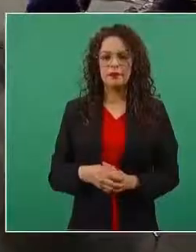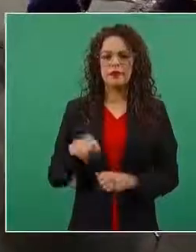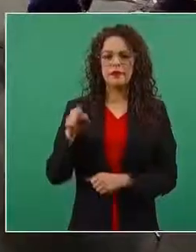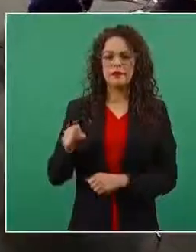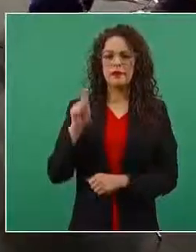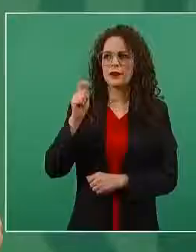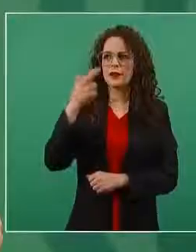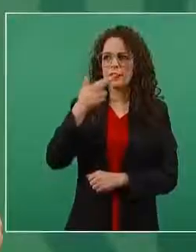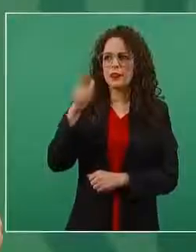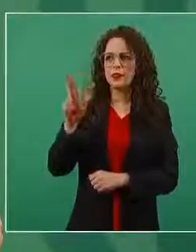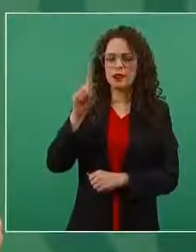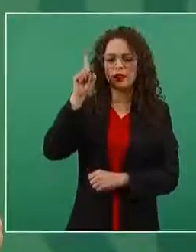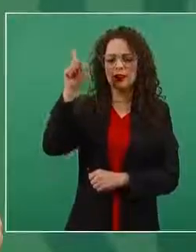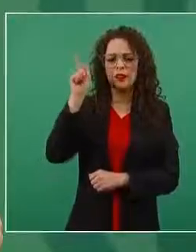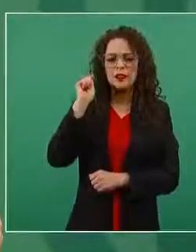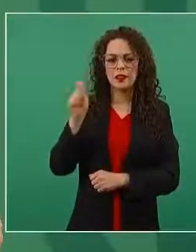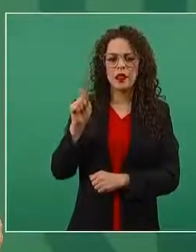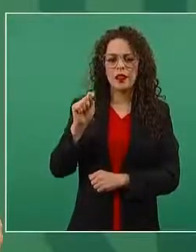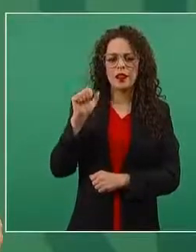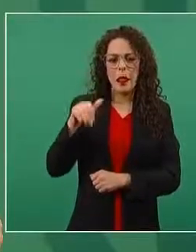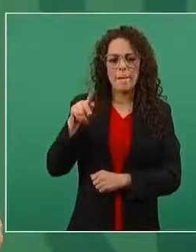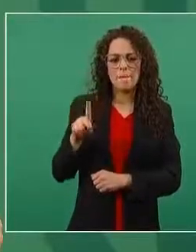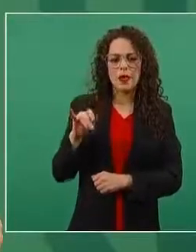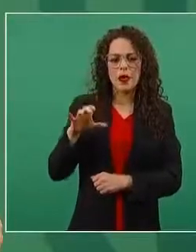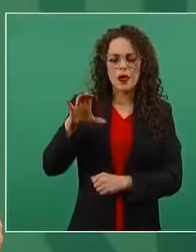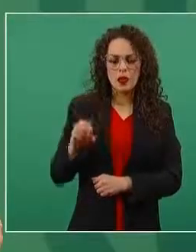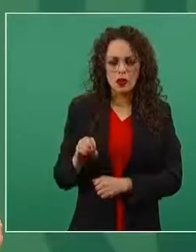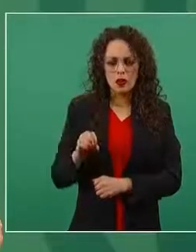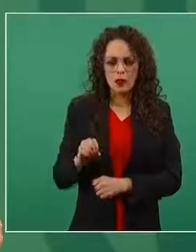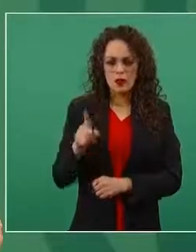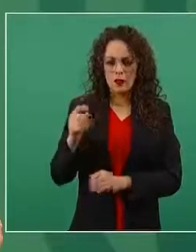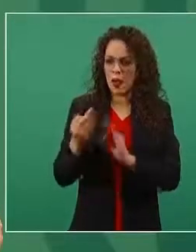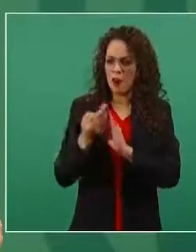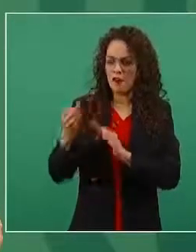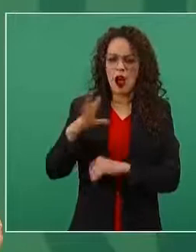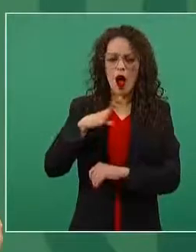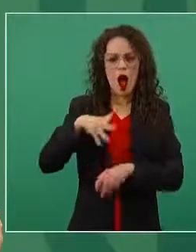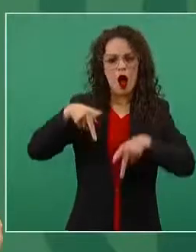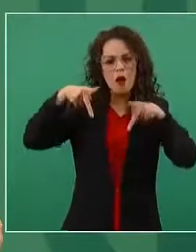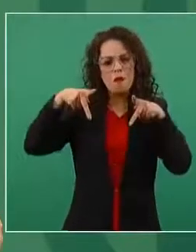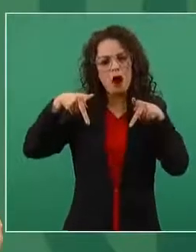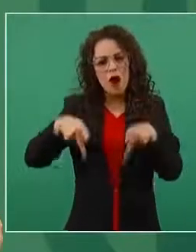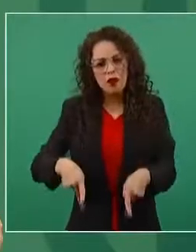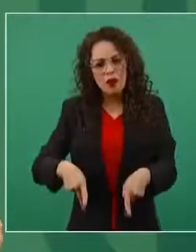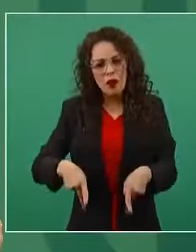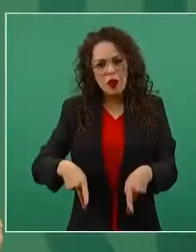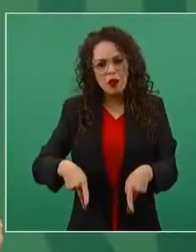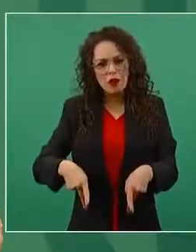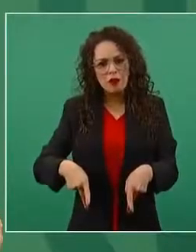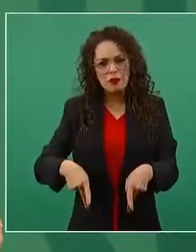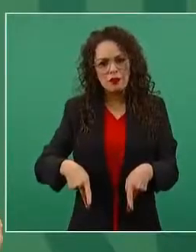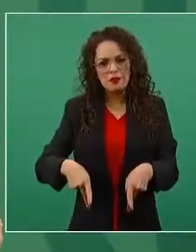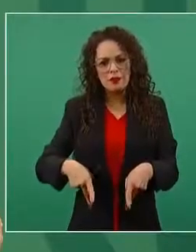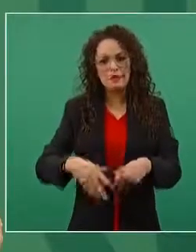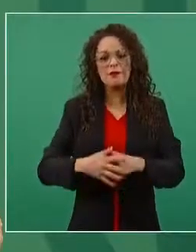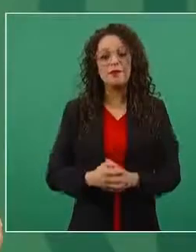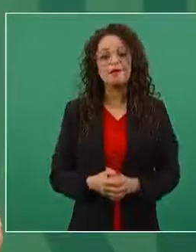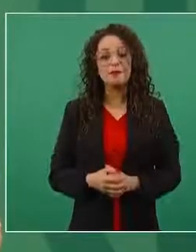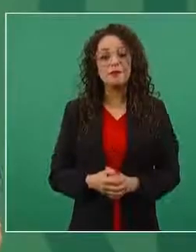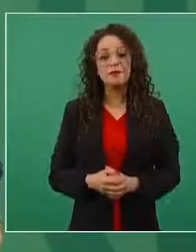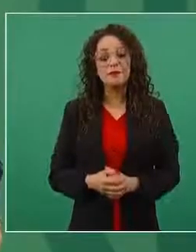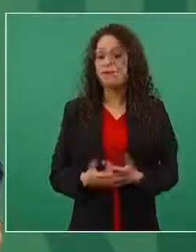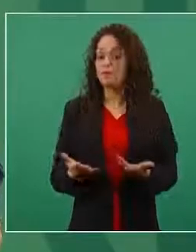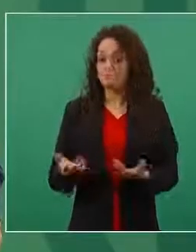en Tampico y enfrente del Porvenir hay un panteón. ¿Dónde estuvieron? Y